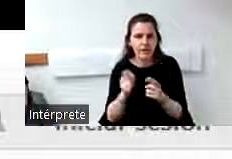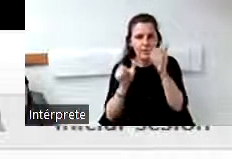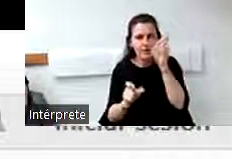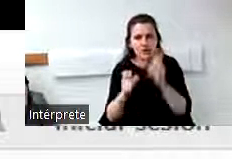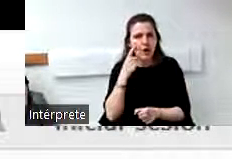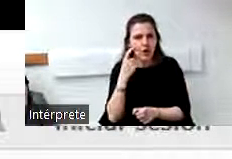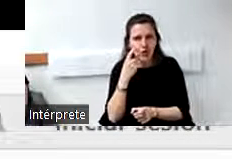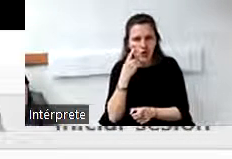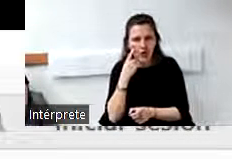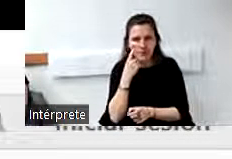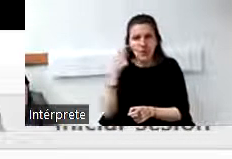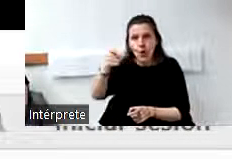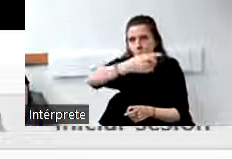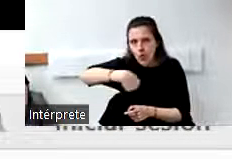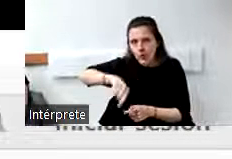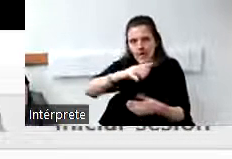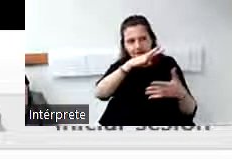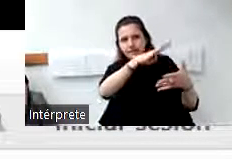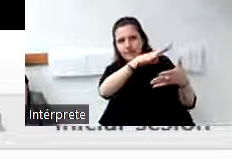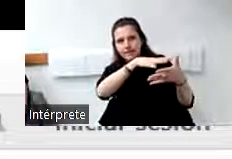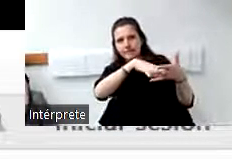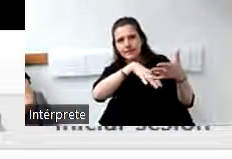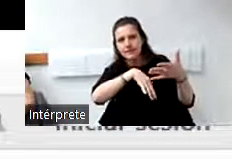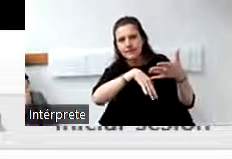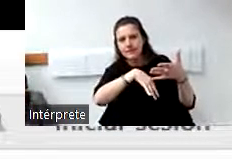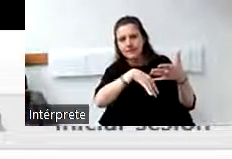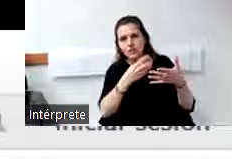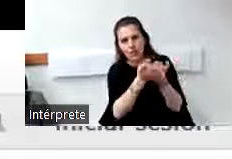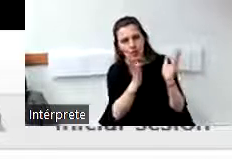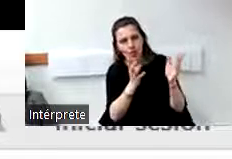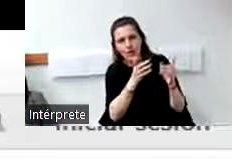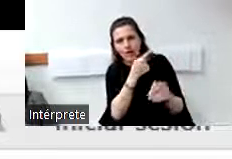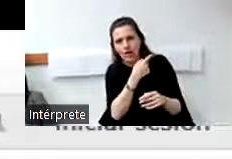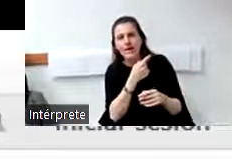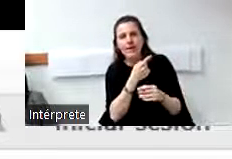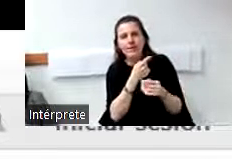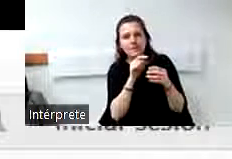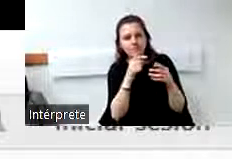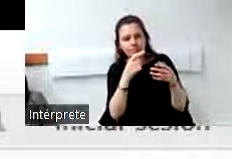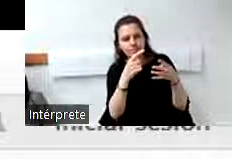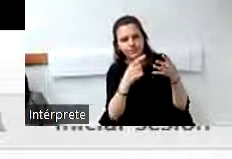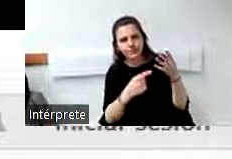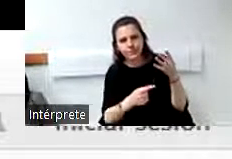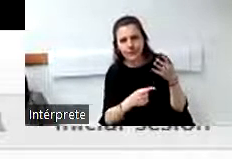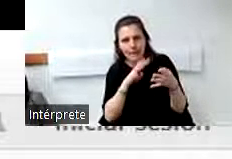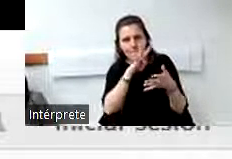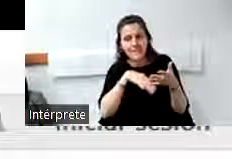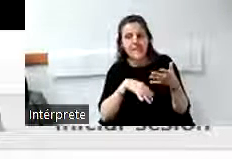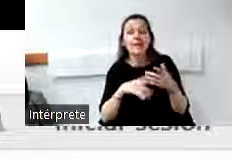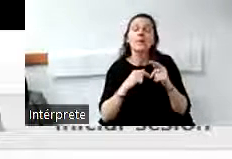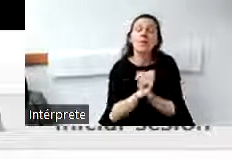Ustedes sigan mirando un poco todo lo que se va presentando, qué cosas les va llamando la atención, ¿no?